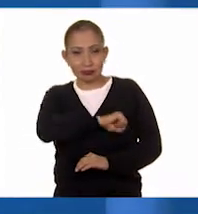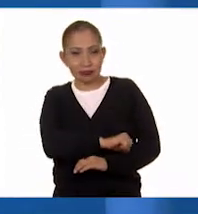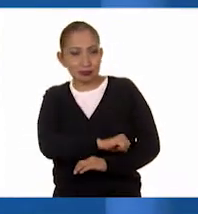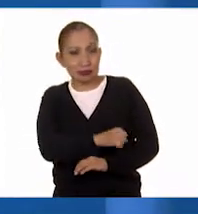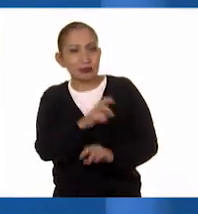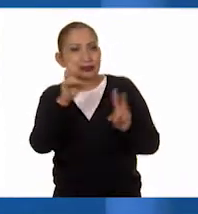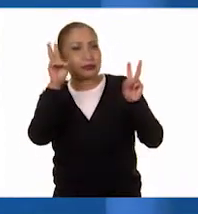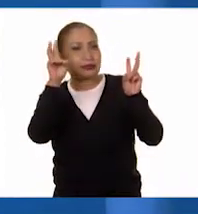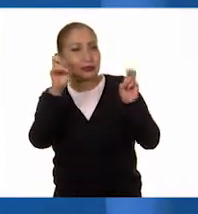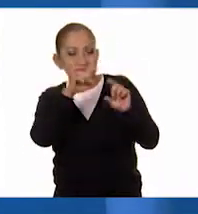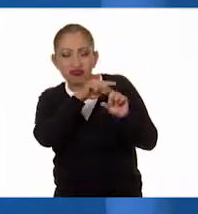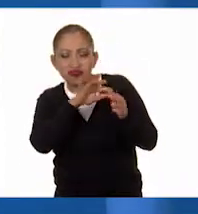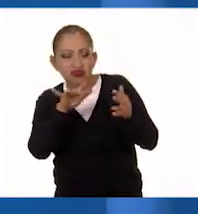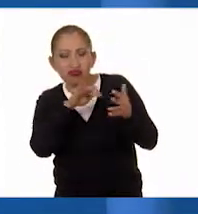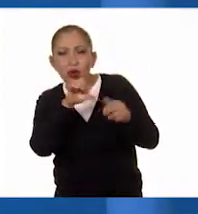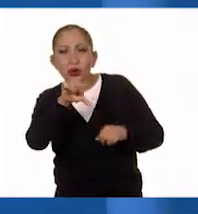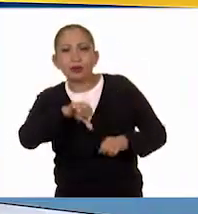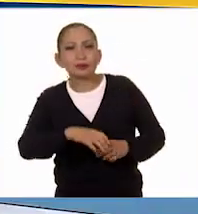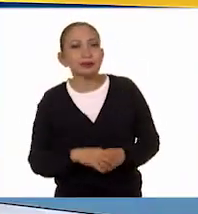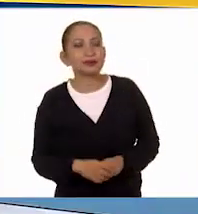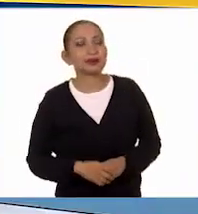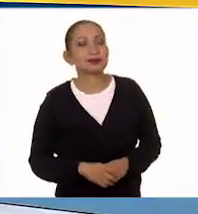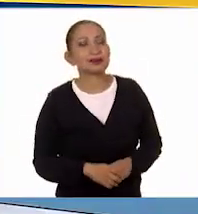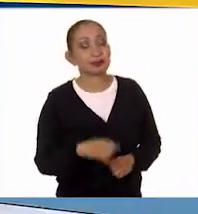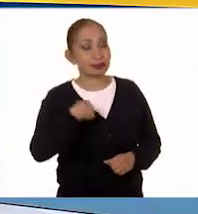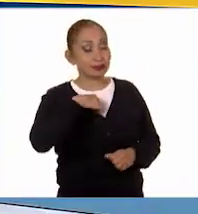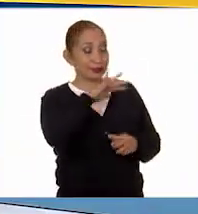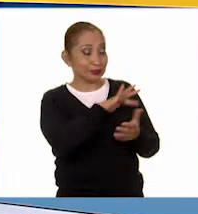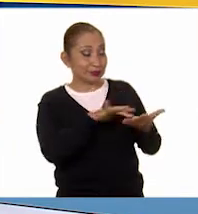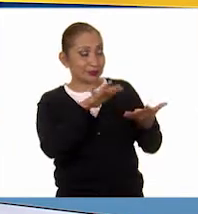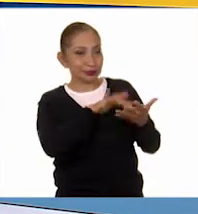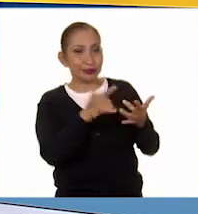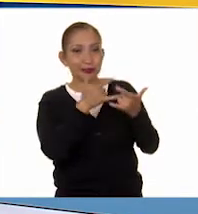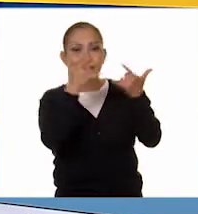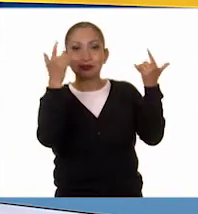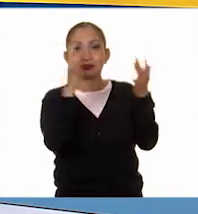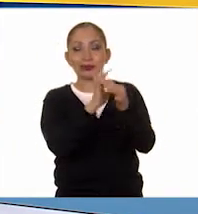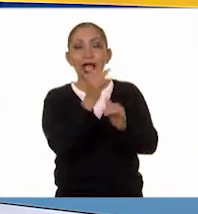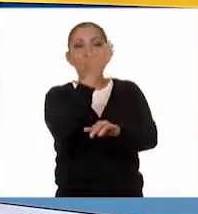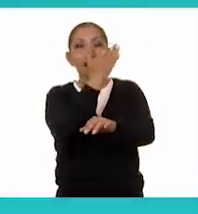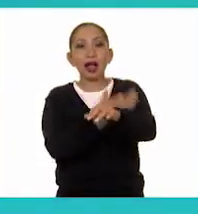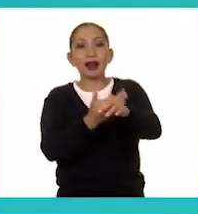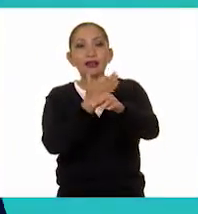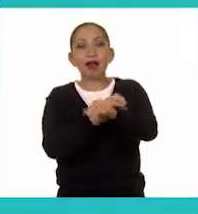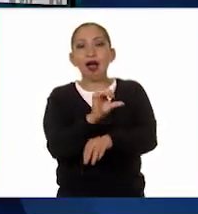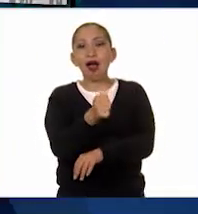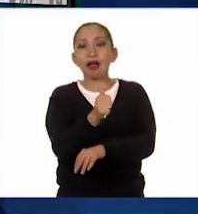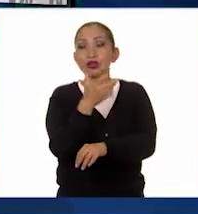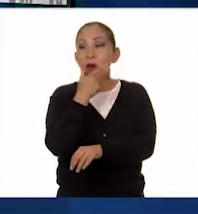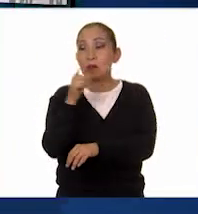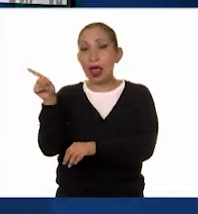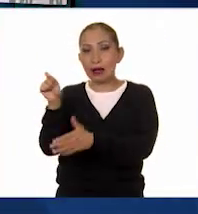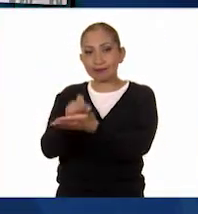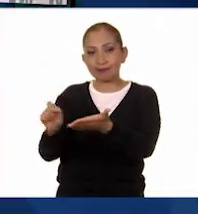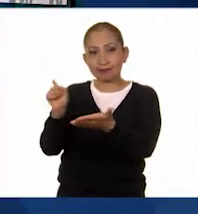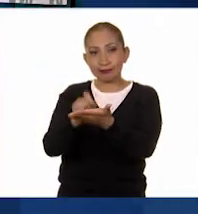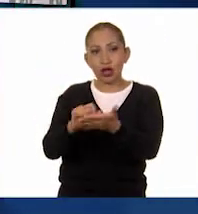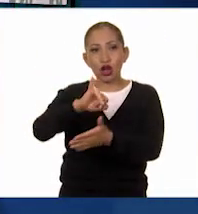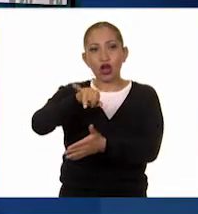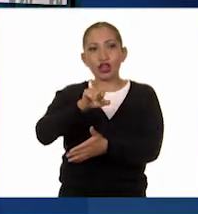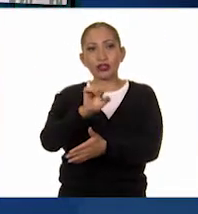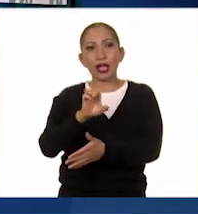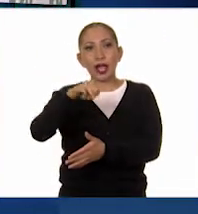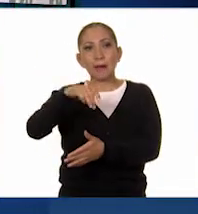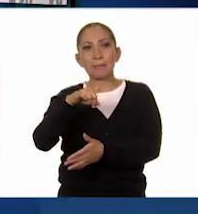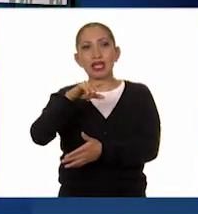¿Qué texto literario vamos a leer hoy, Gaby? Vamos a leer el cuento Tarde de Agosto, del escritor mexicano José Emilio